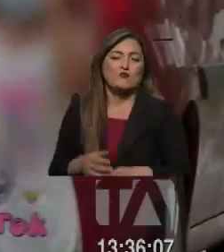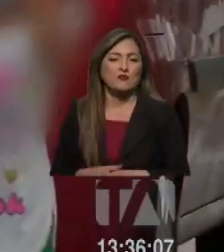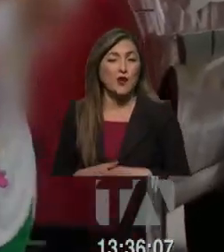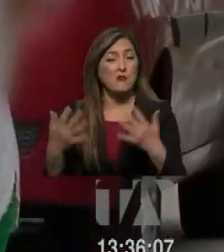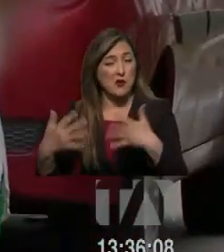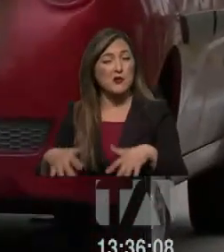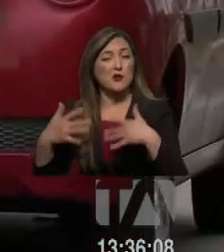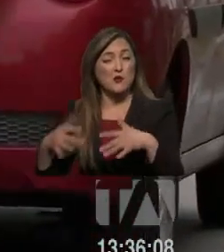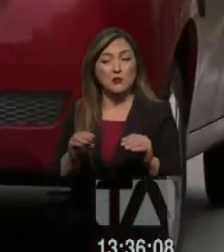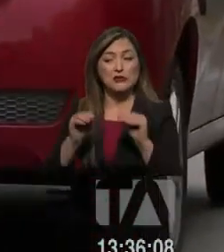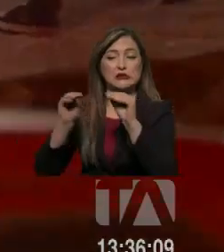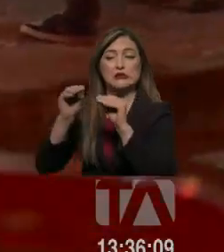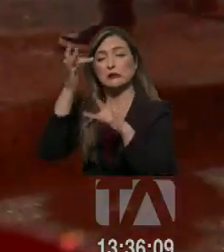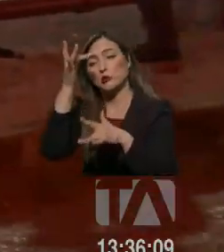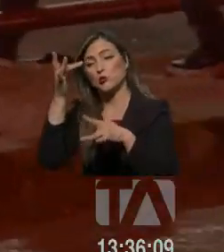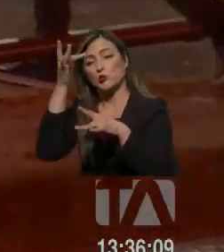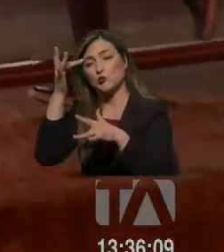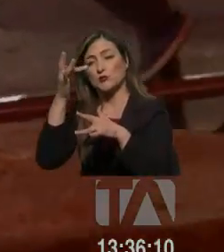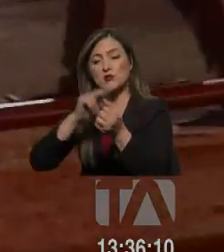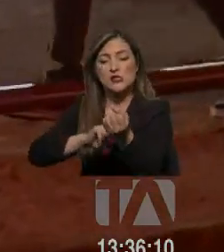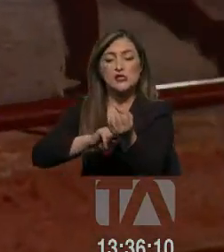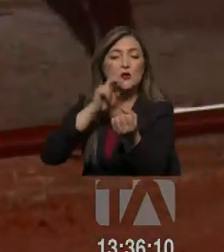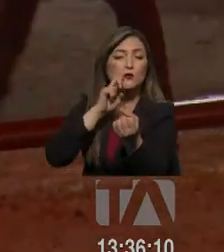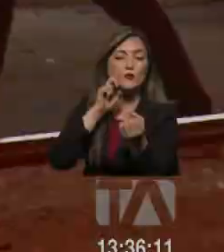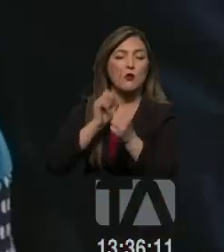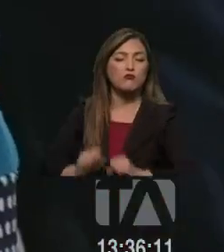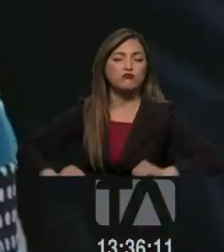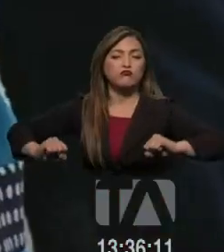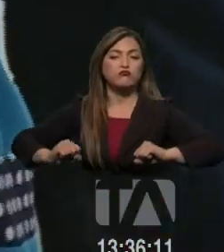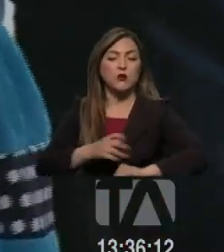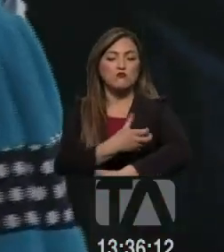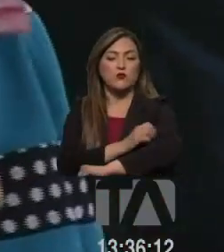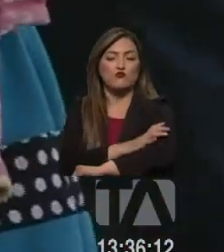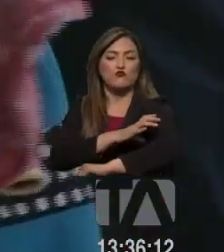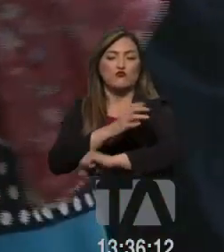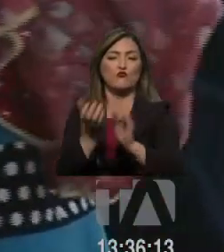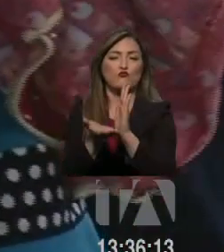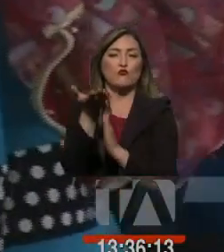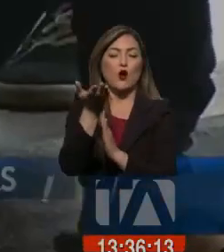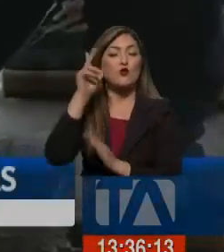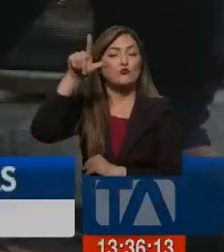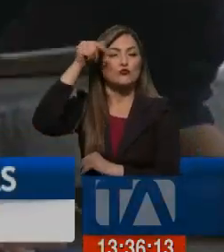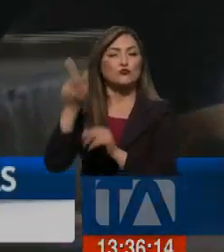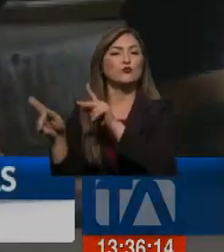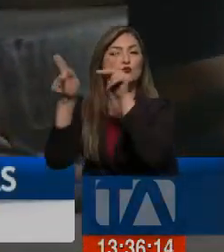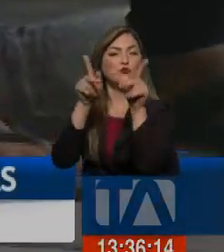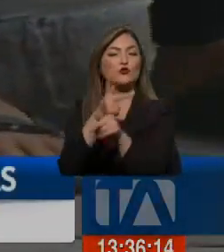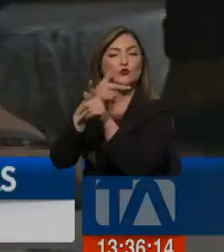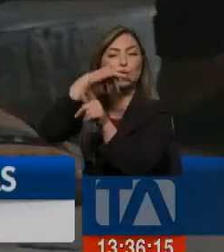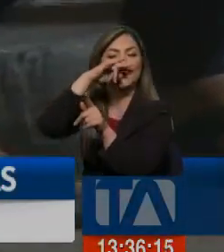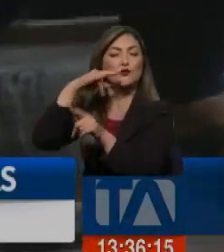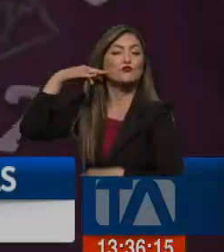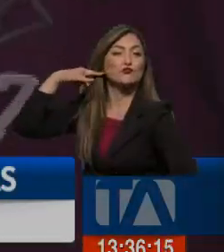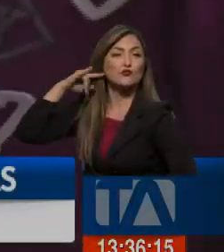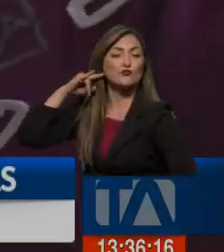grave. Conlleva luego a otras enfermedades como diabetes, obesidad e hipertensión. El plan gubernamental busca cuidar principalmente a los niños